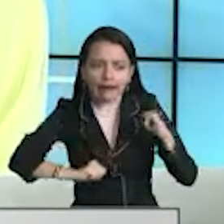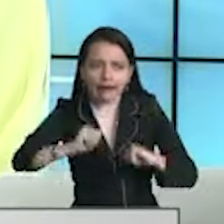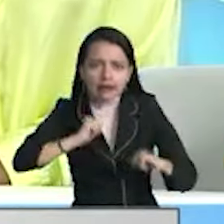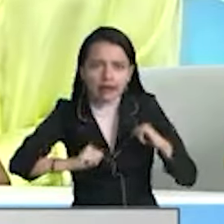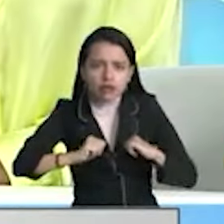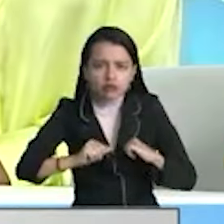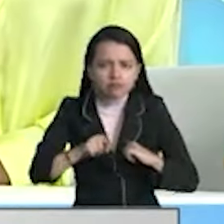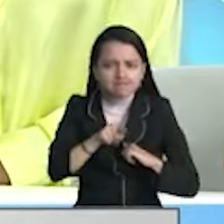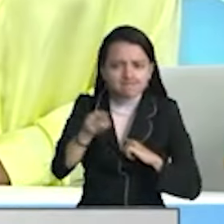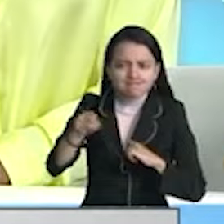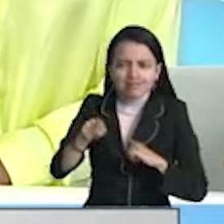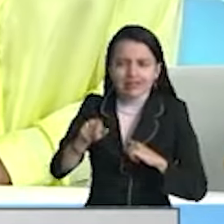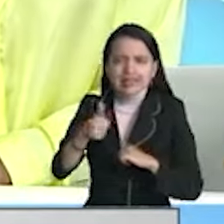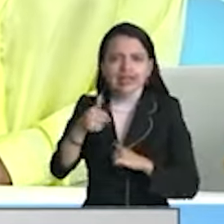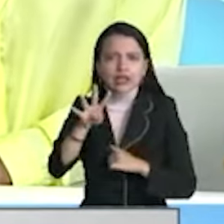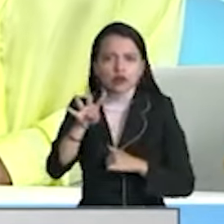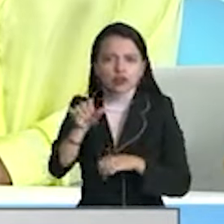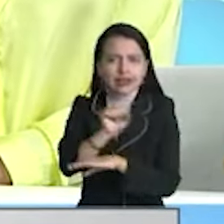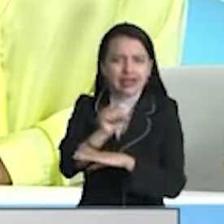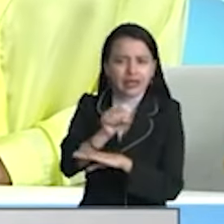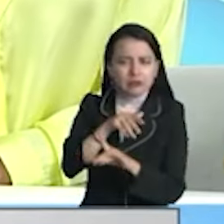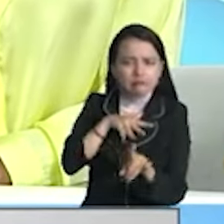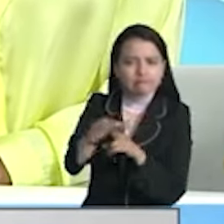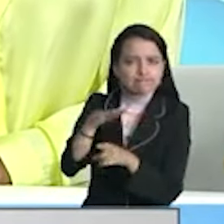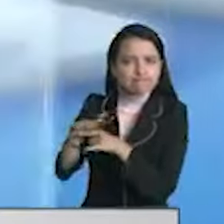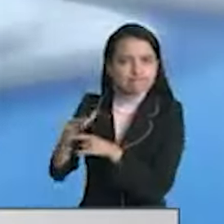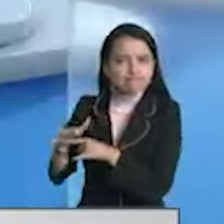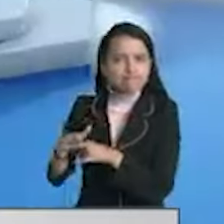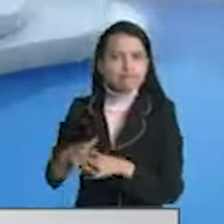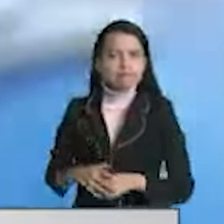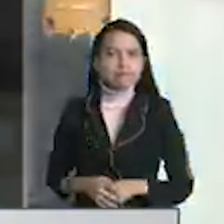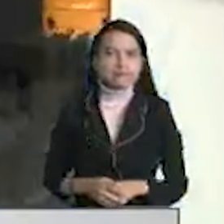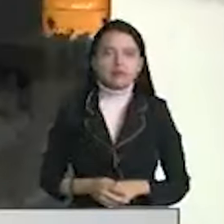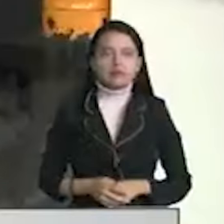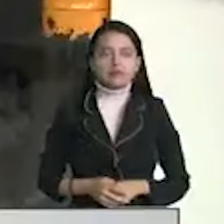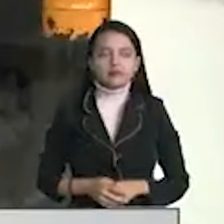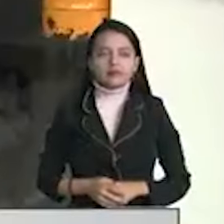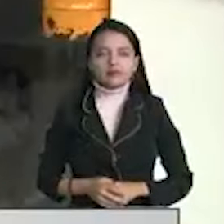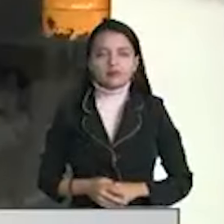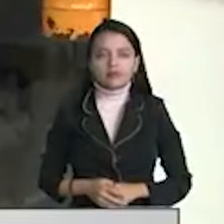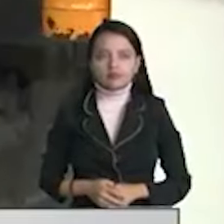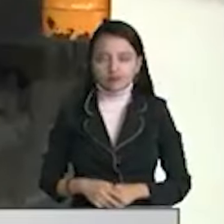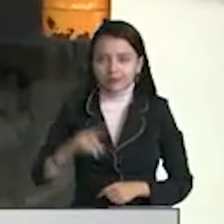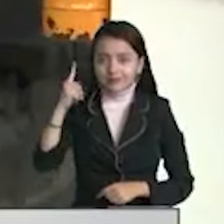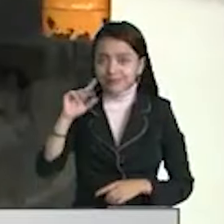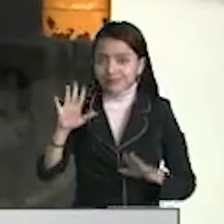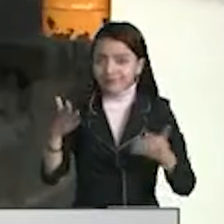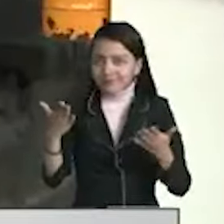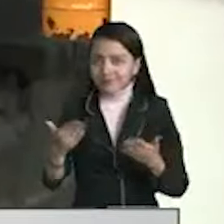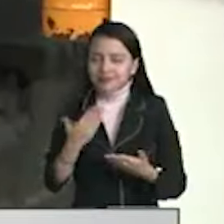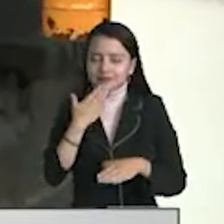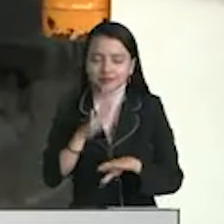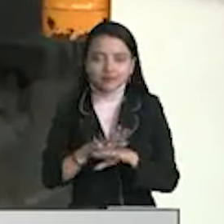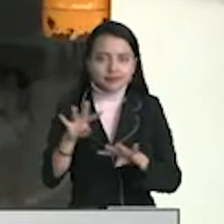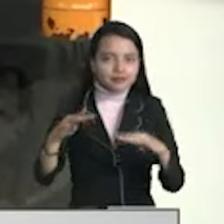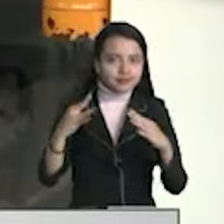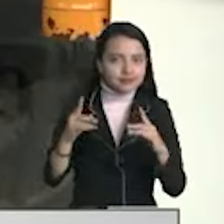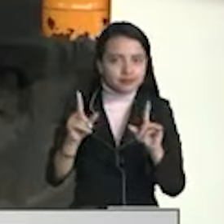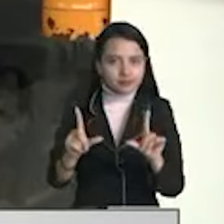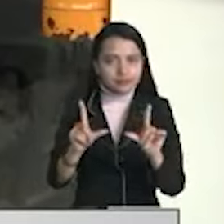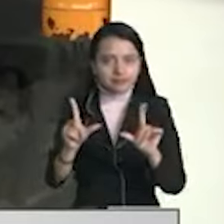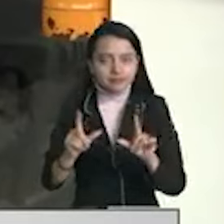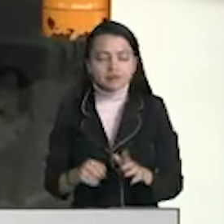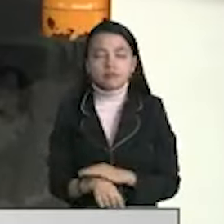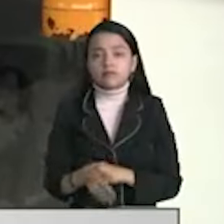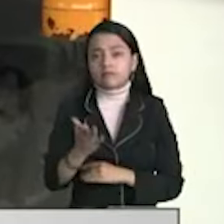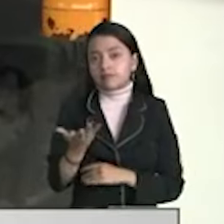comprometidos. Hernán Muñoz con la información. Hernán, buenas tardes. Luisa, ¿qué tal? Buenas tardes para usted y para todos los